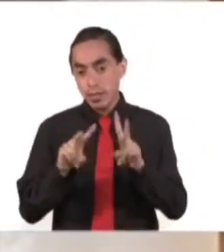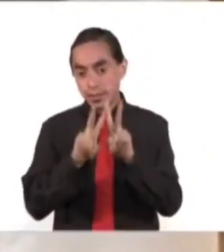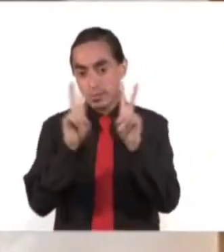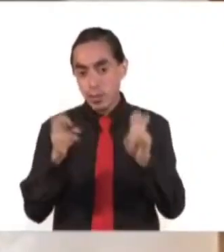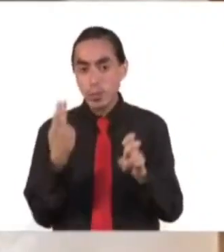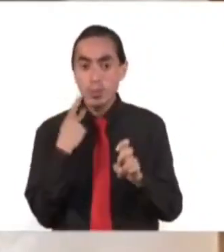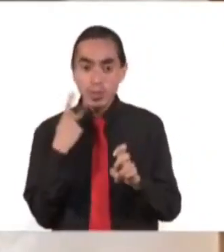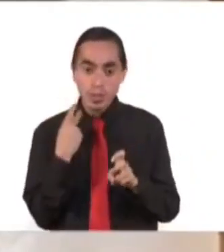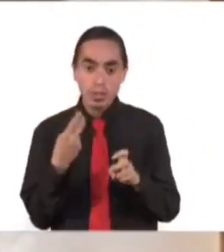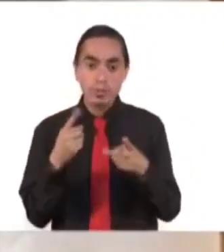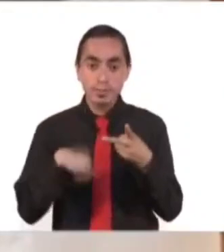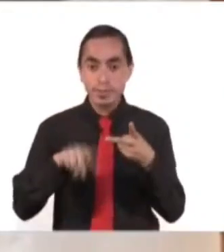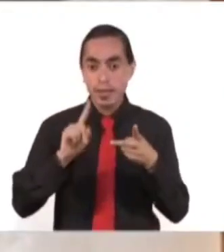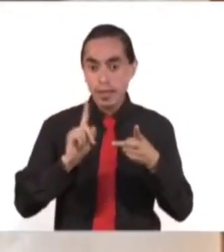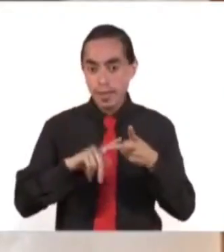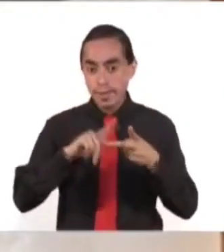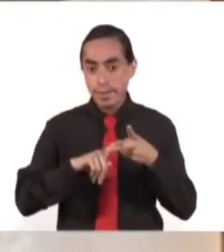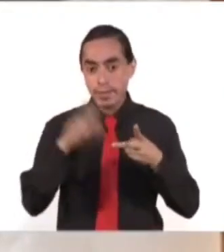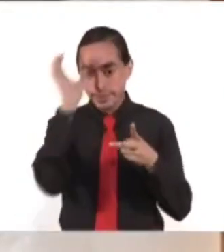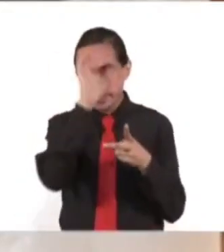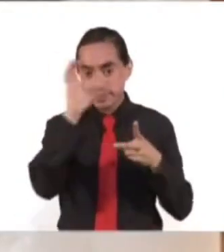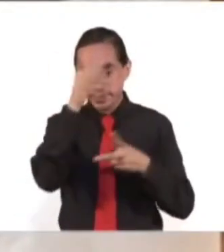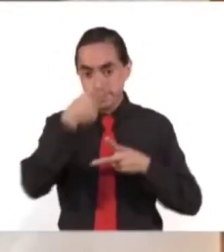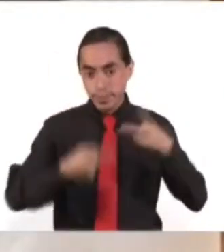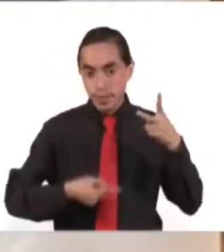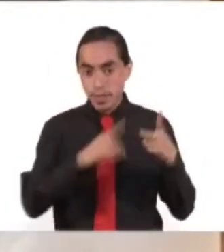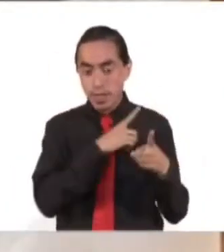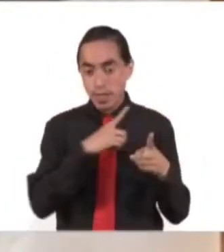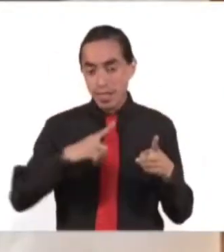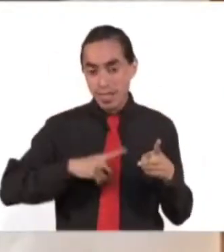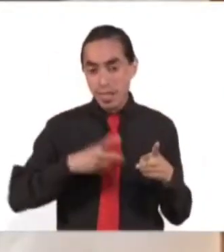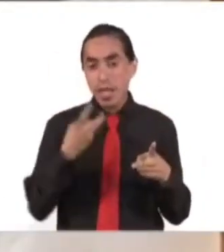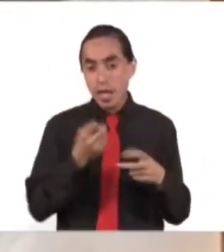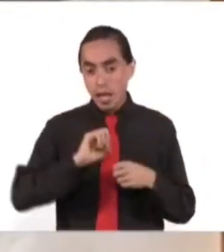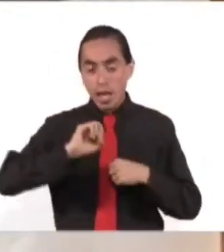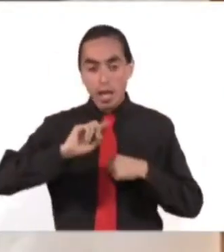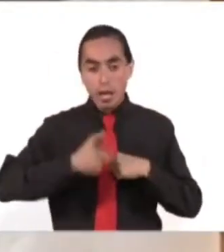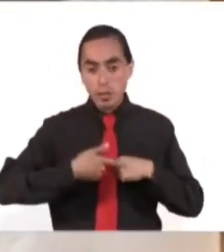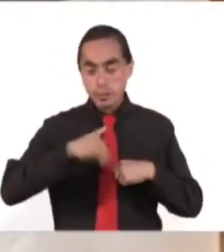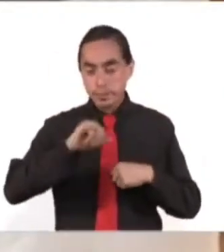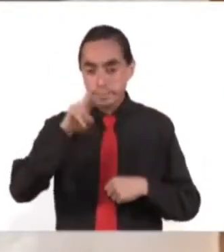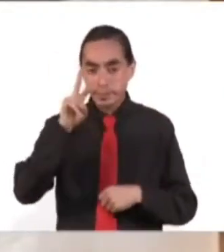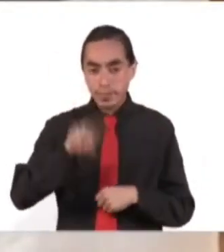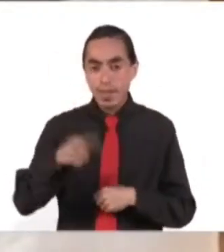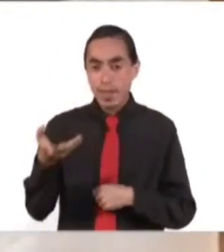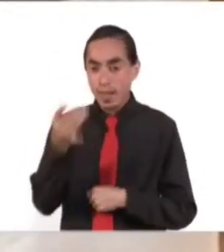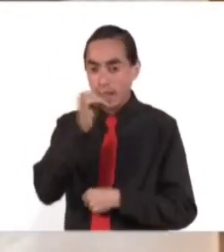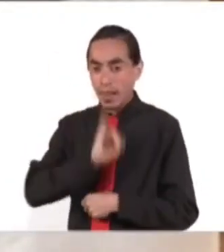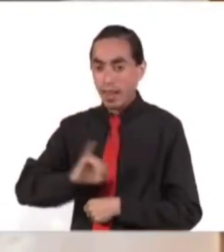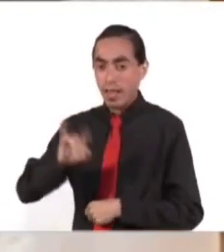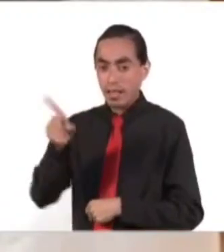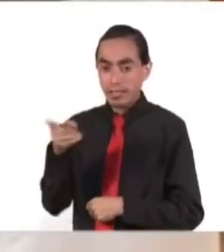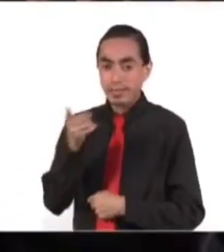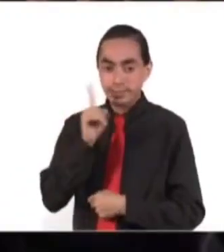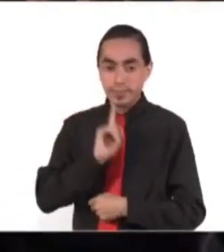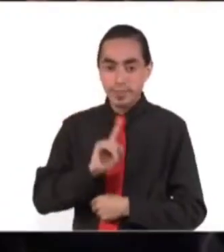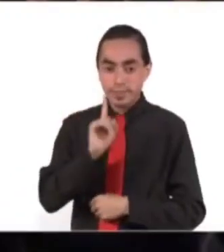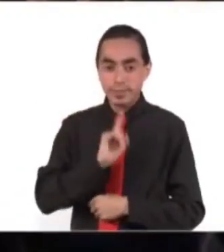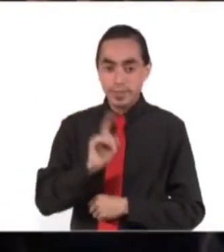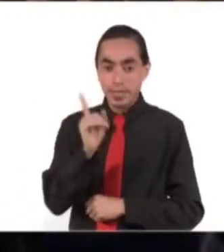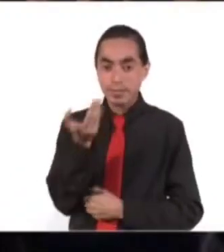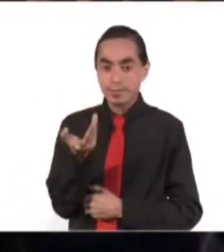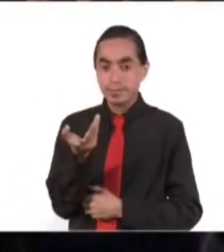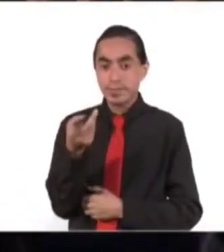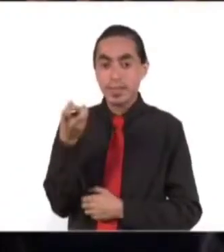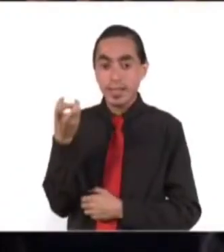quehacer científico. Esta convicción, expresada con fuerza por la jefa de gobierno, ella misma